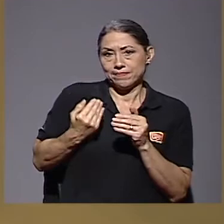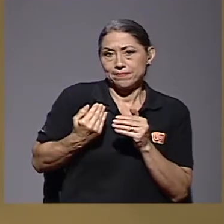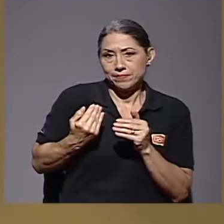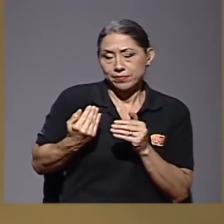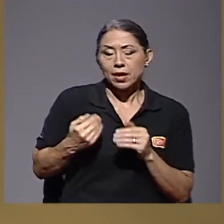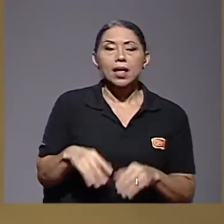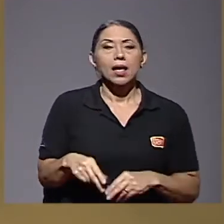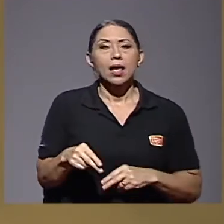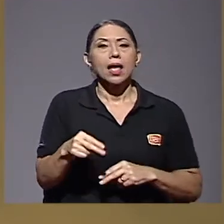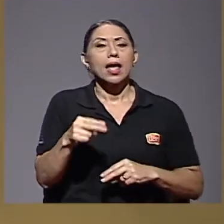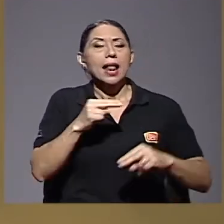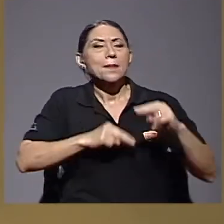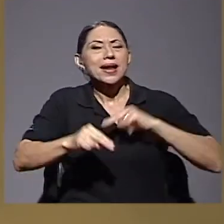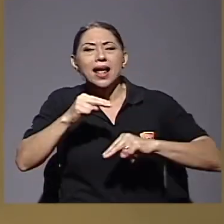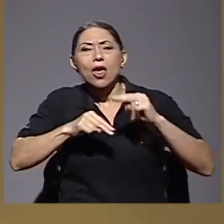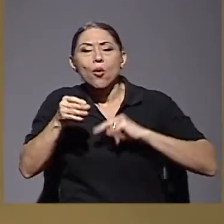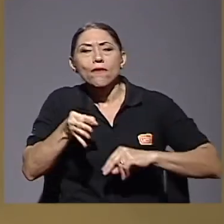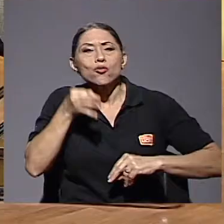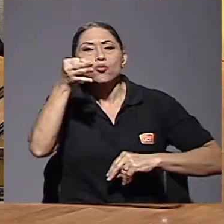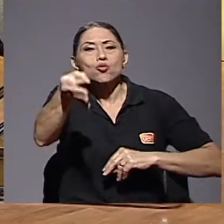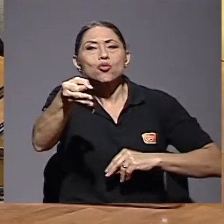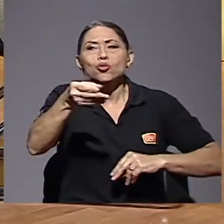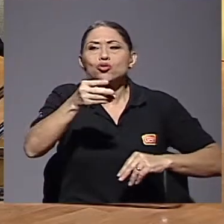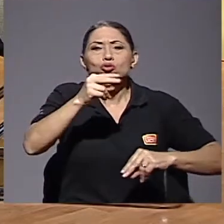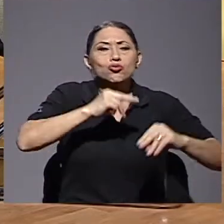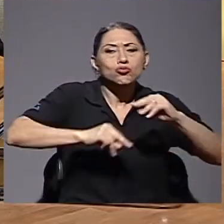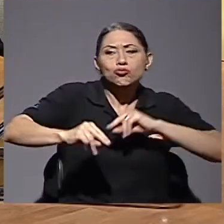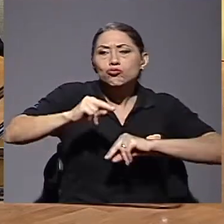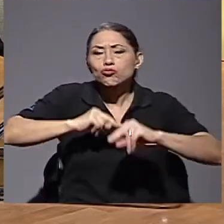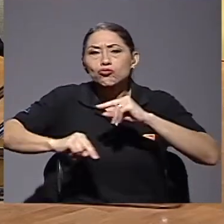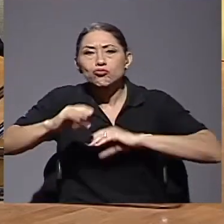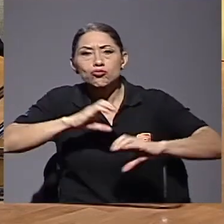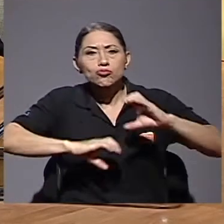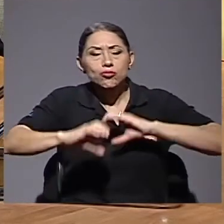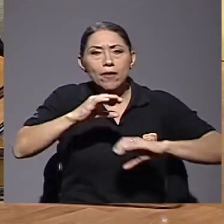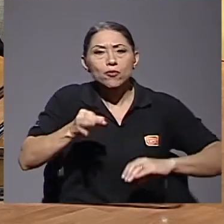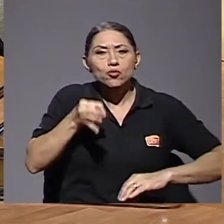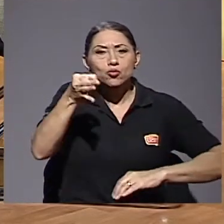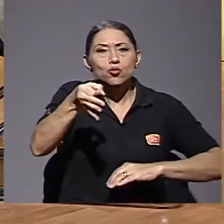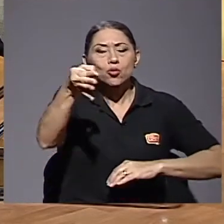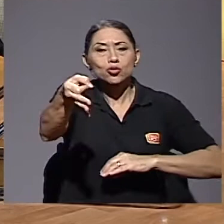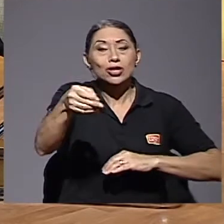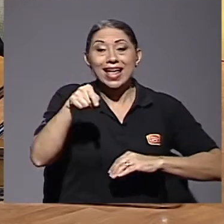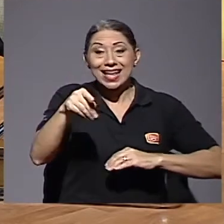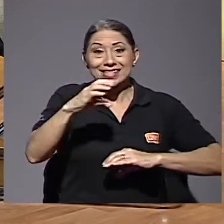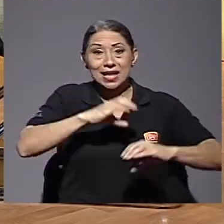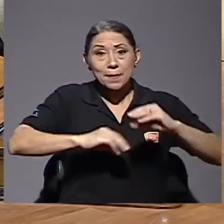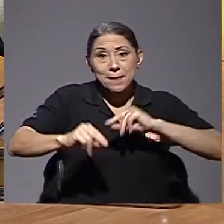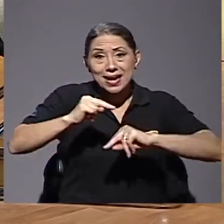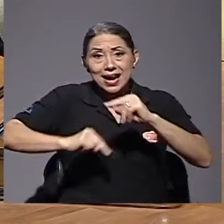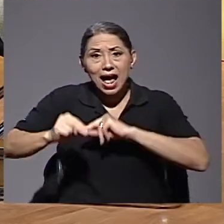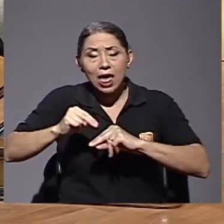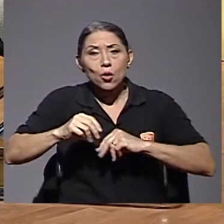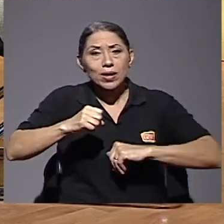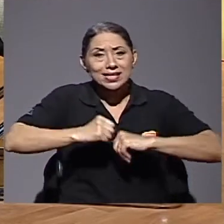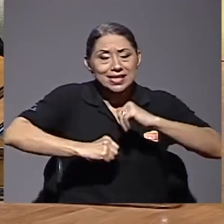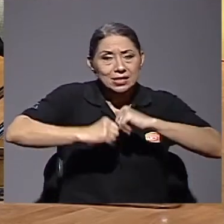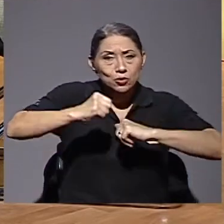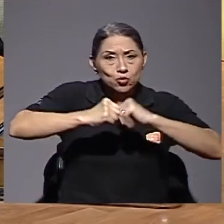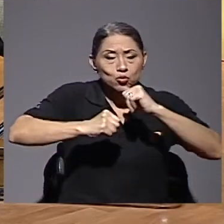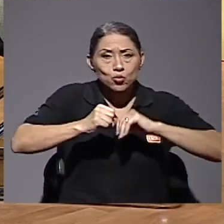El mercado de futuros es un mercado donde es estructurado para